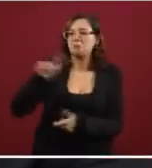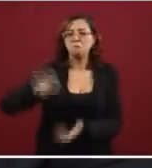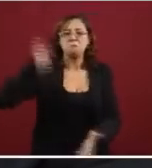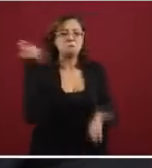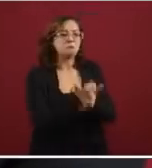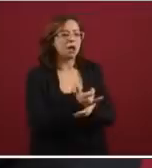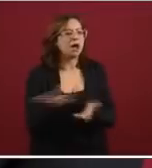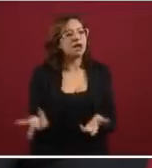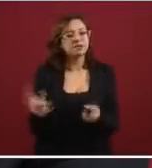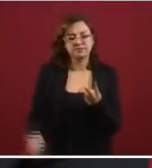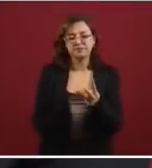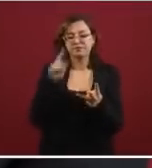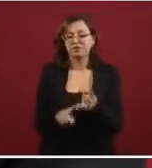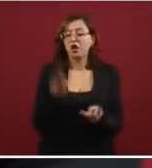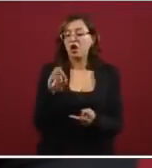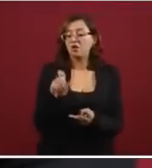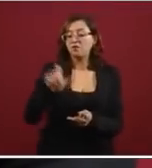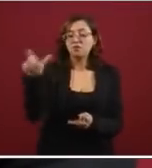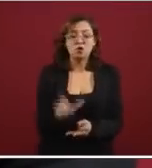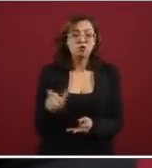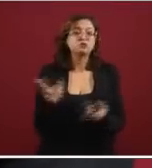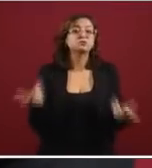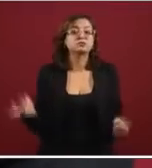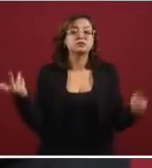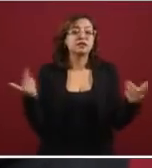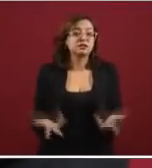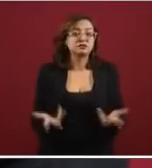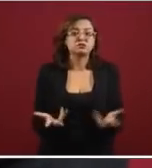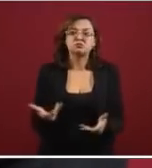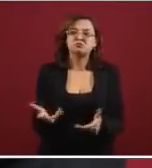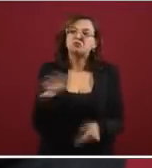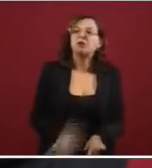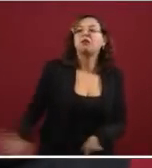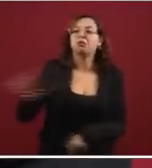a seguir hablando porque engañó de que iba a haber un cambio